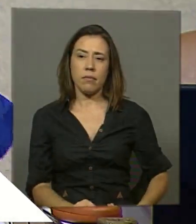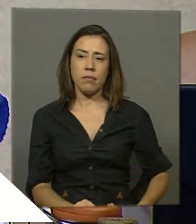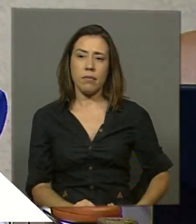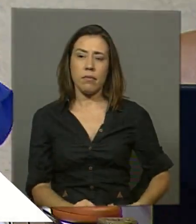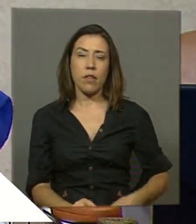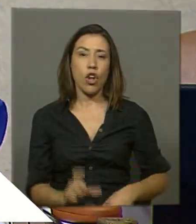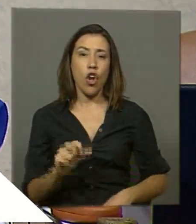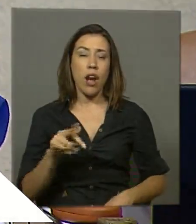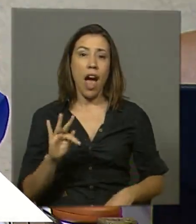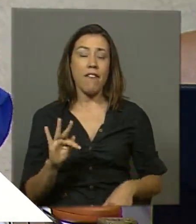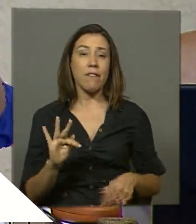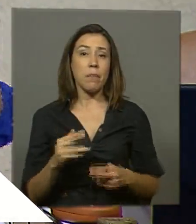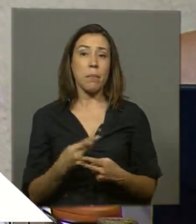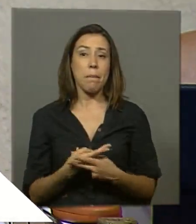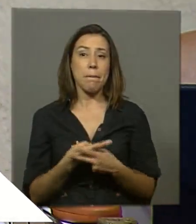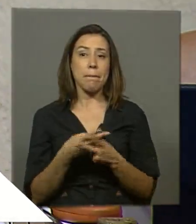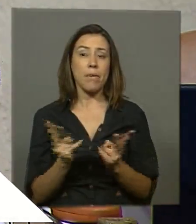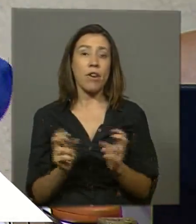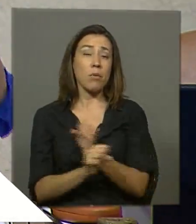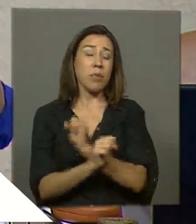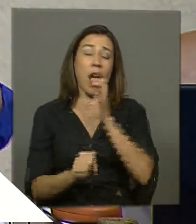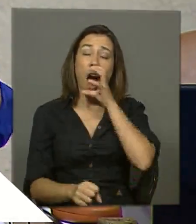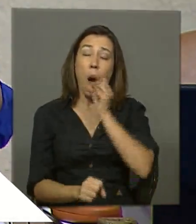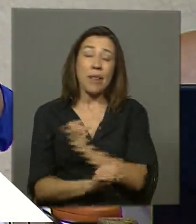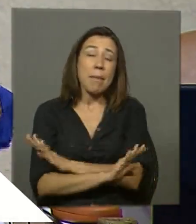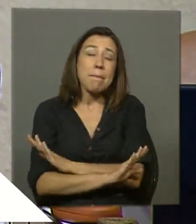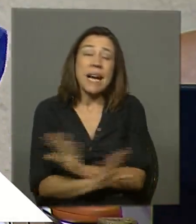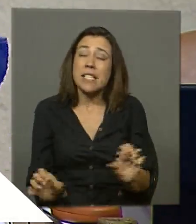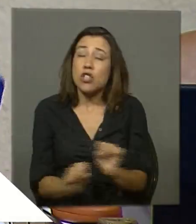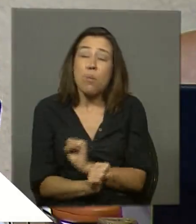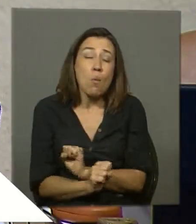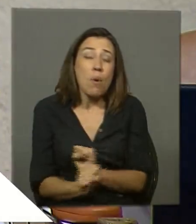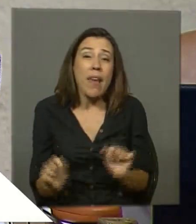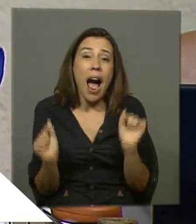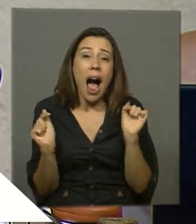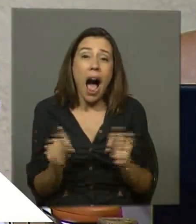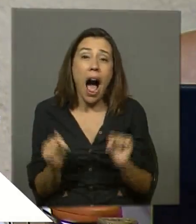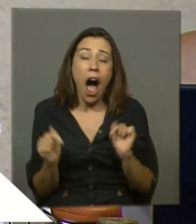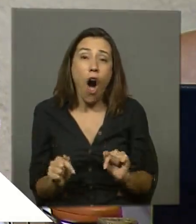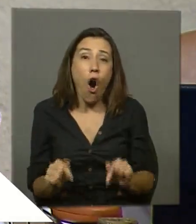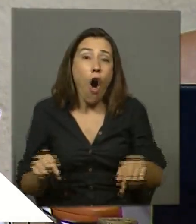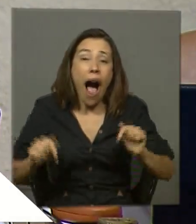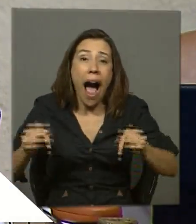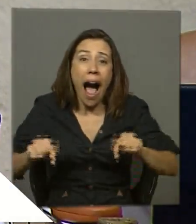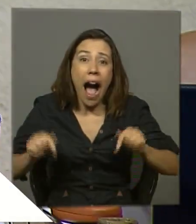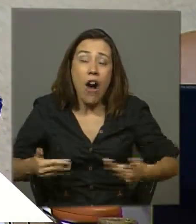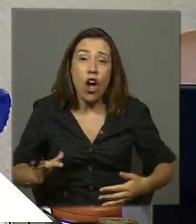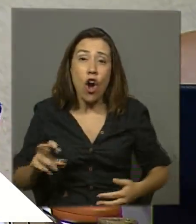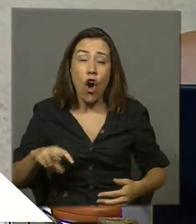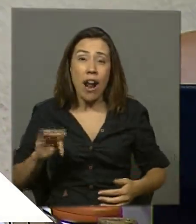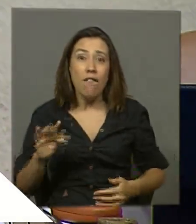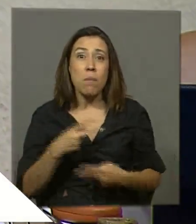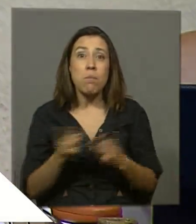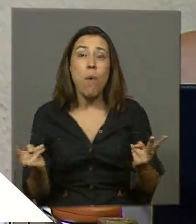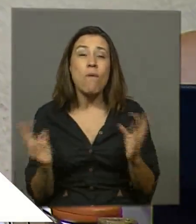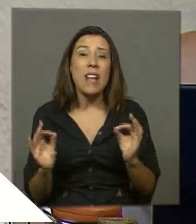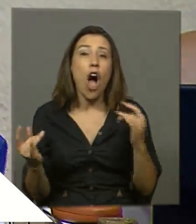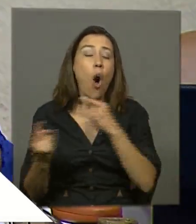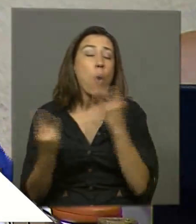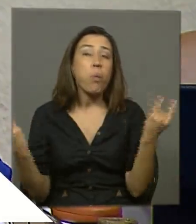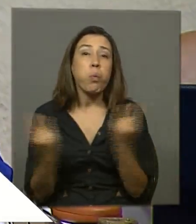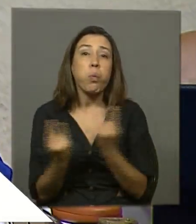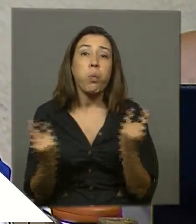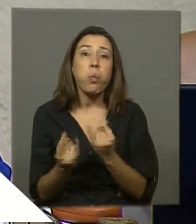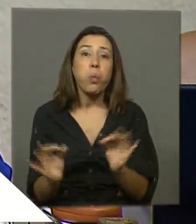la conaf pública ya no resiste más es ahora o ahora la conaz pública urgente